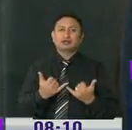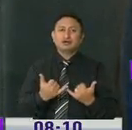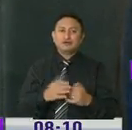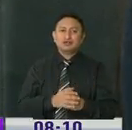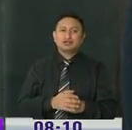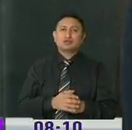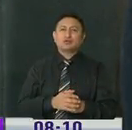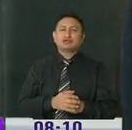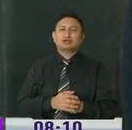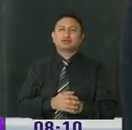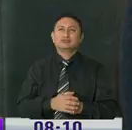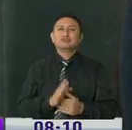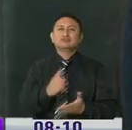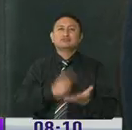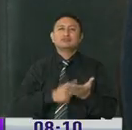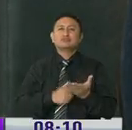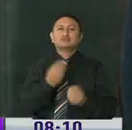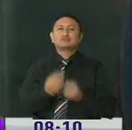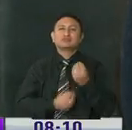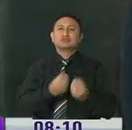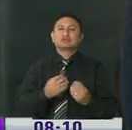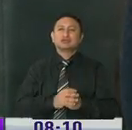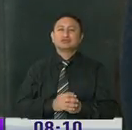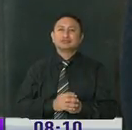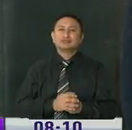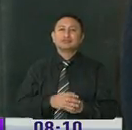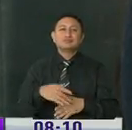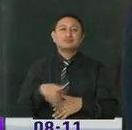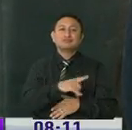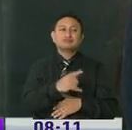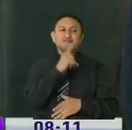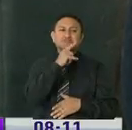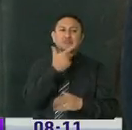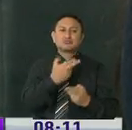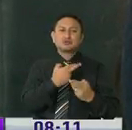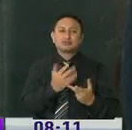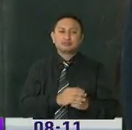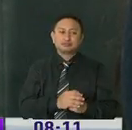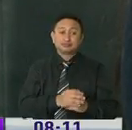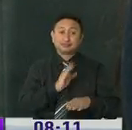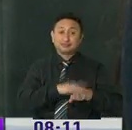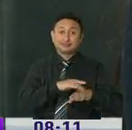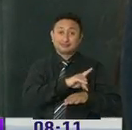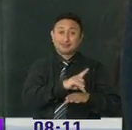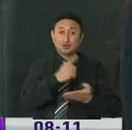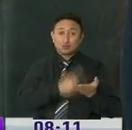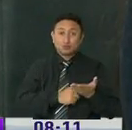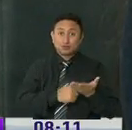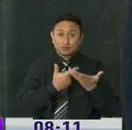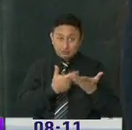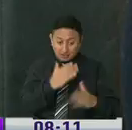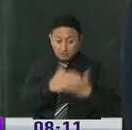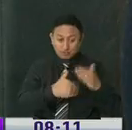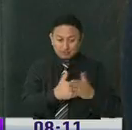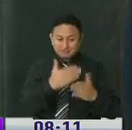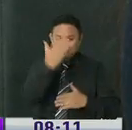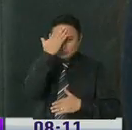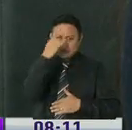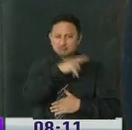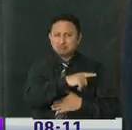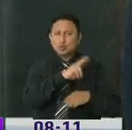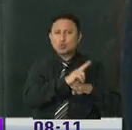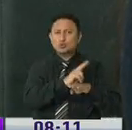análisis técnico y viendo la viabilidad jurídica. Resultado de aquello se determinará el uso y